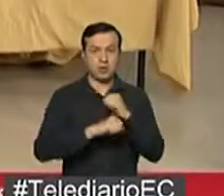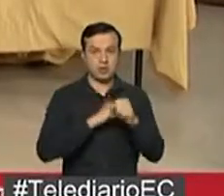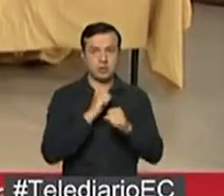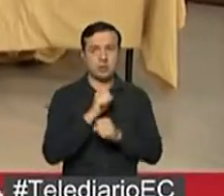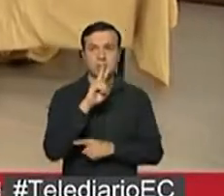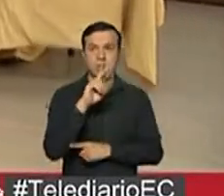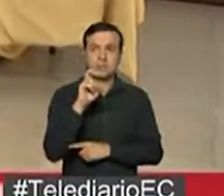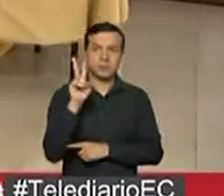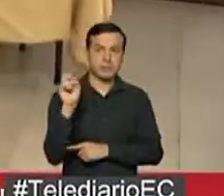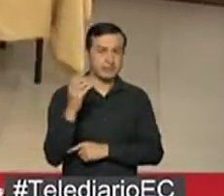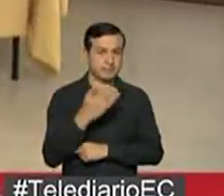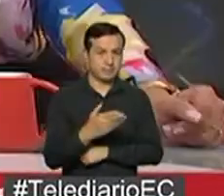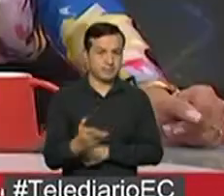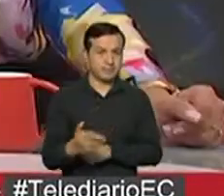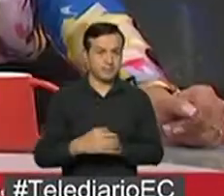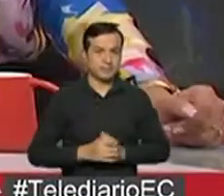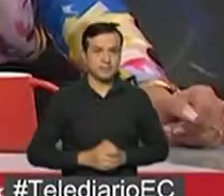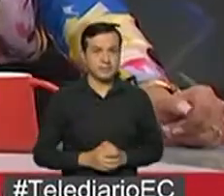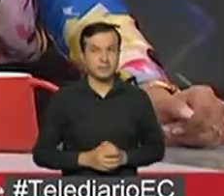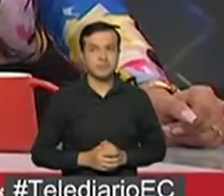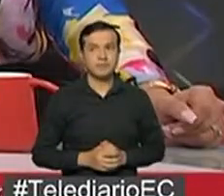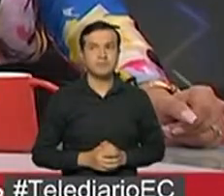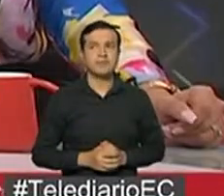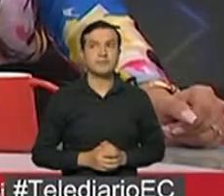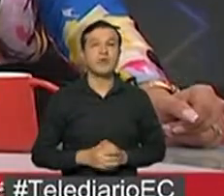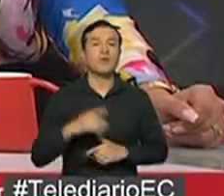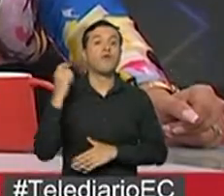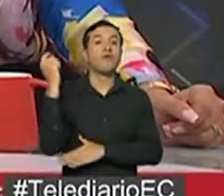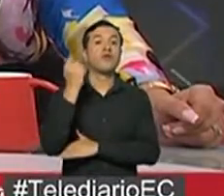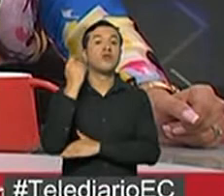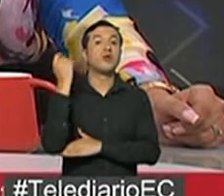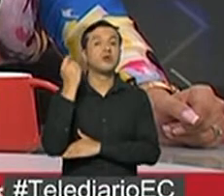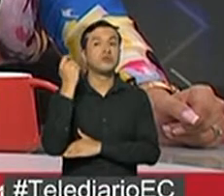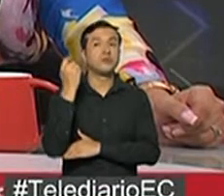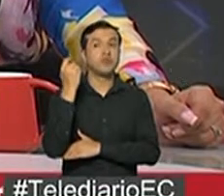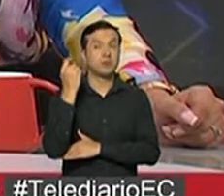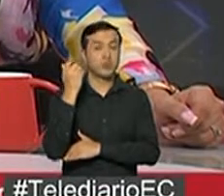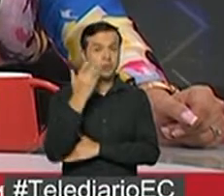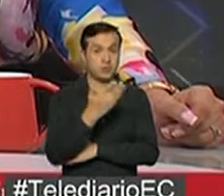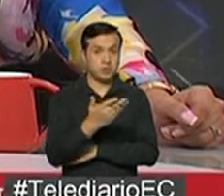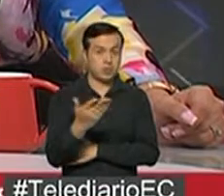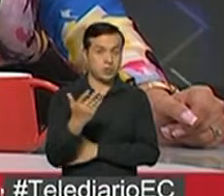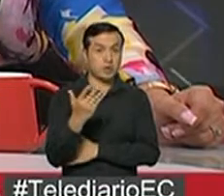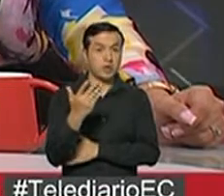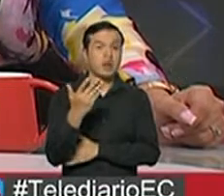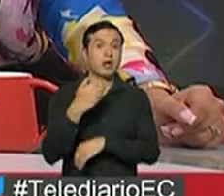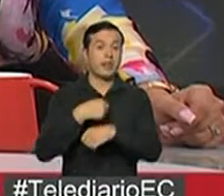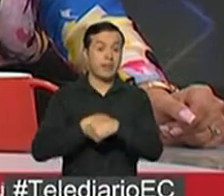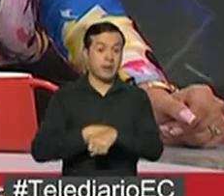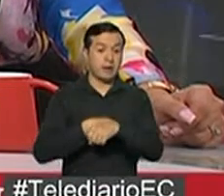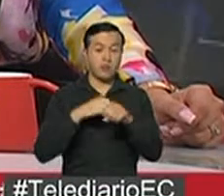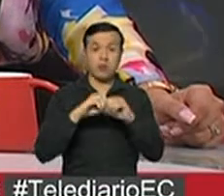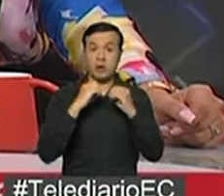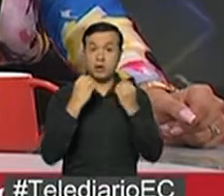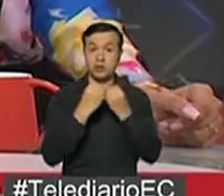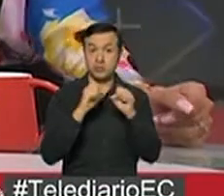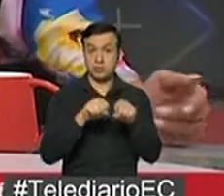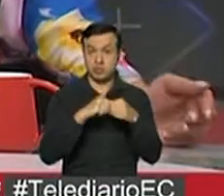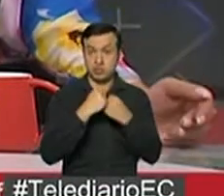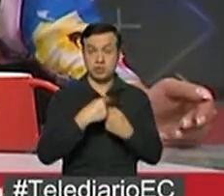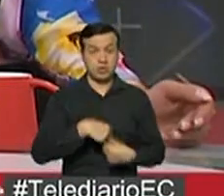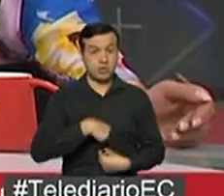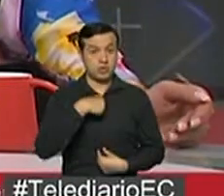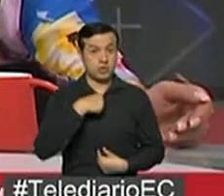espinoza medios públicos y la fundación denominada instant ya grafica talleres una organización de la sociedad civil